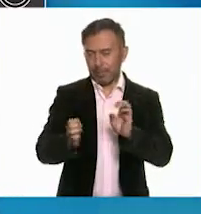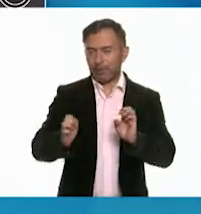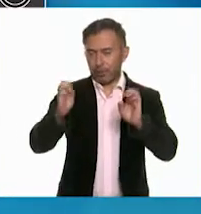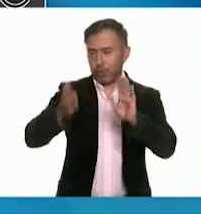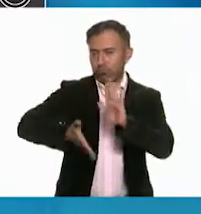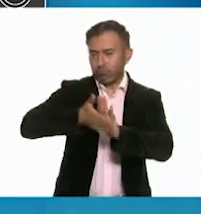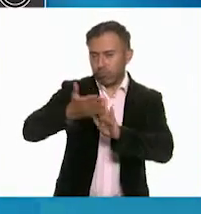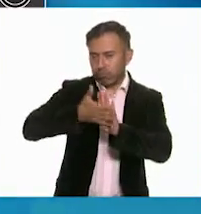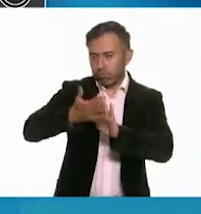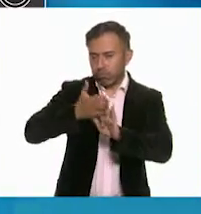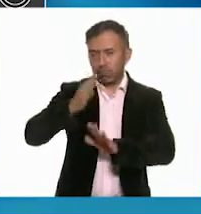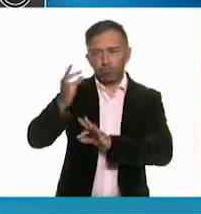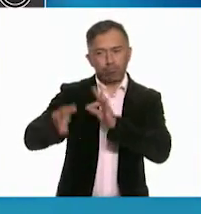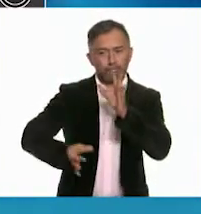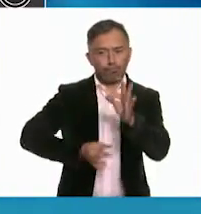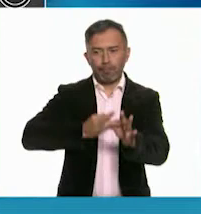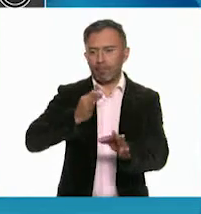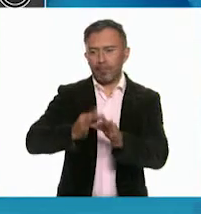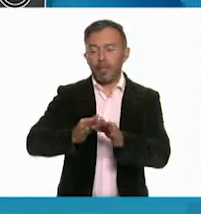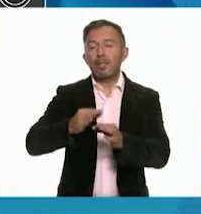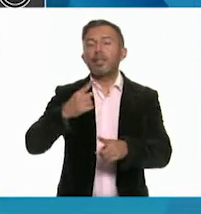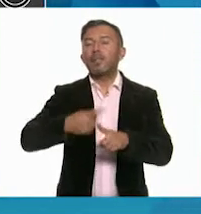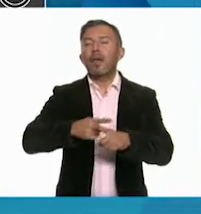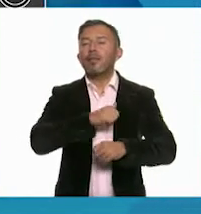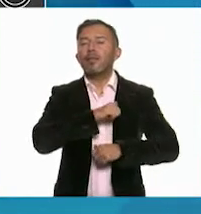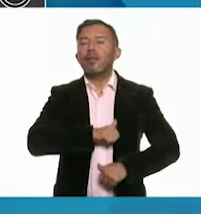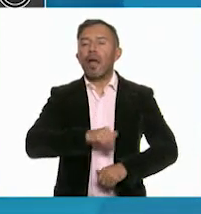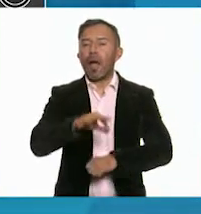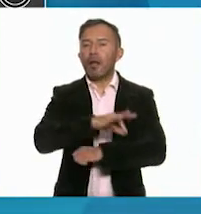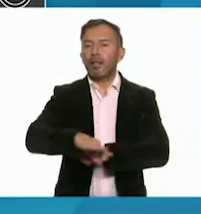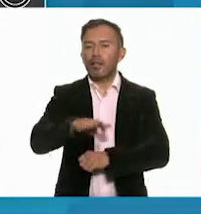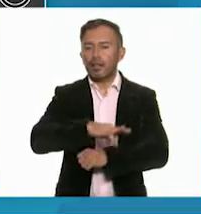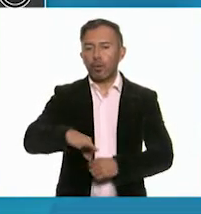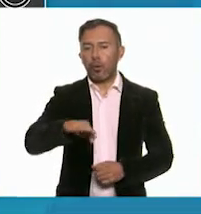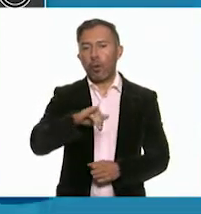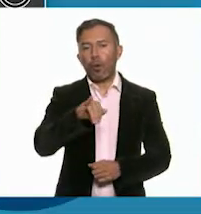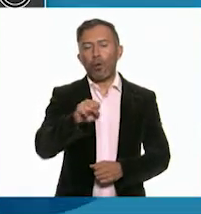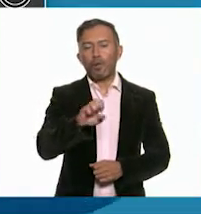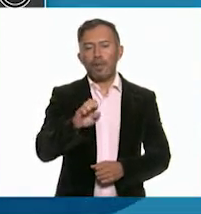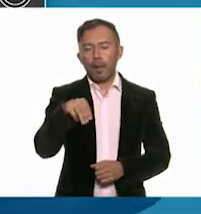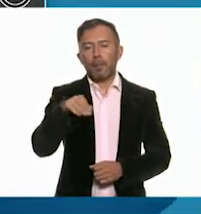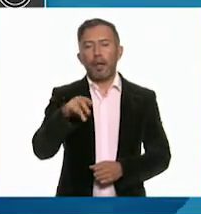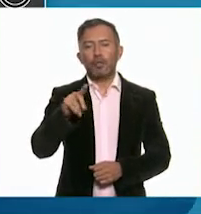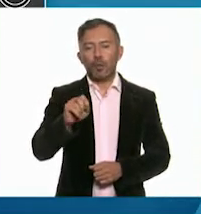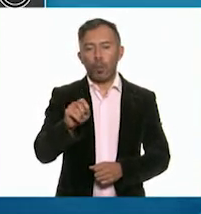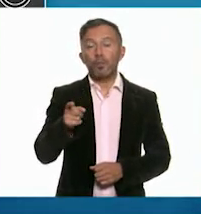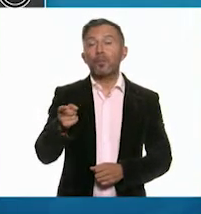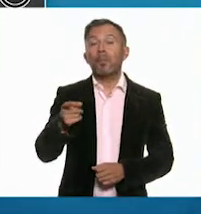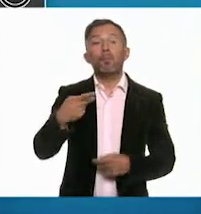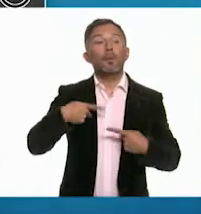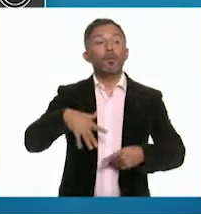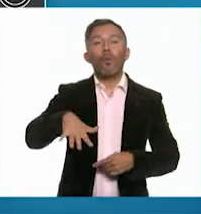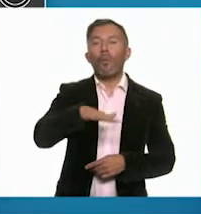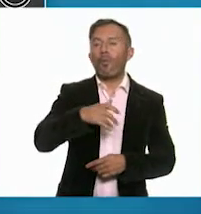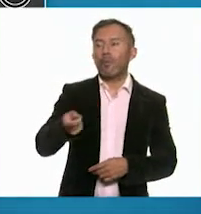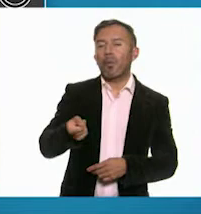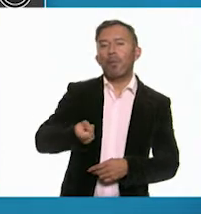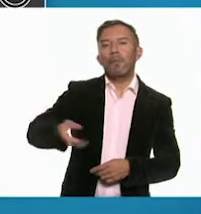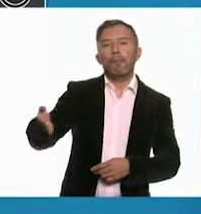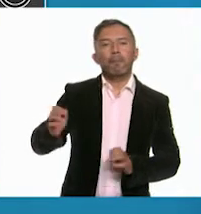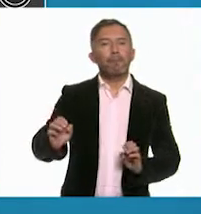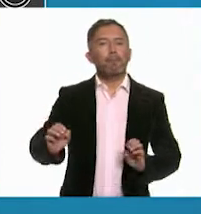edificio se terminó bajo el cuidado del arquitecto José del Mazo. El pueblo lo llamó el Palacio del Maíz.